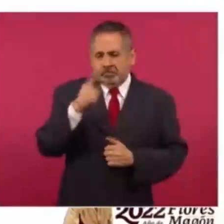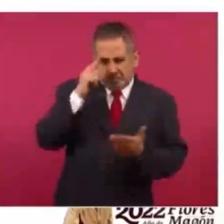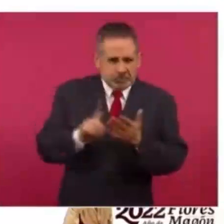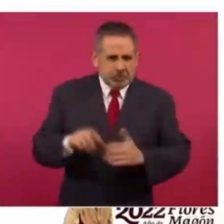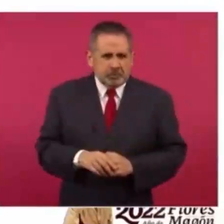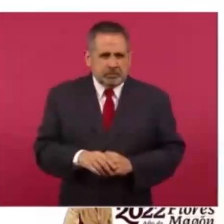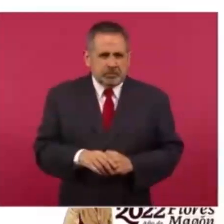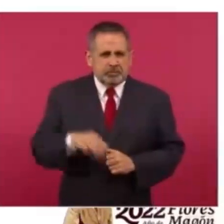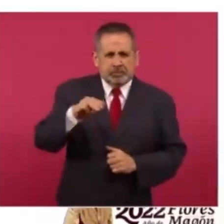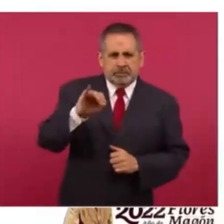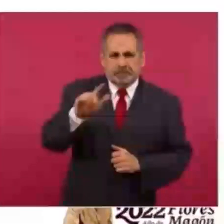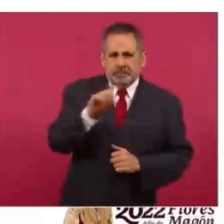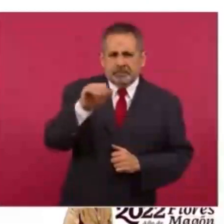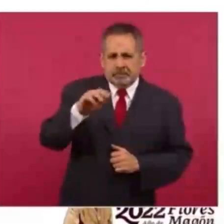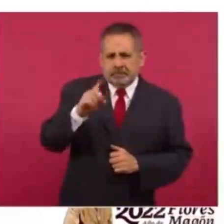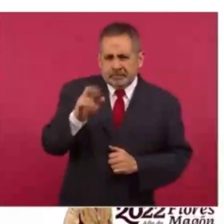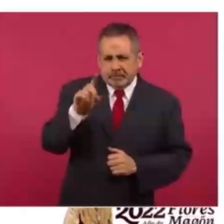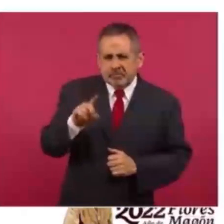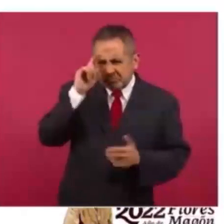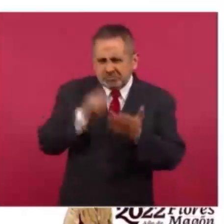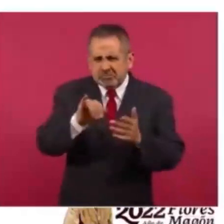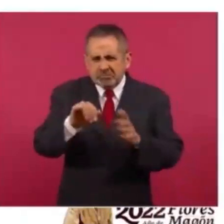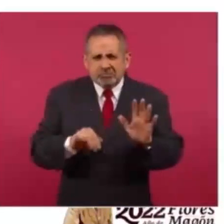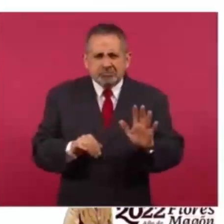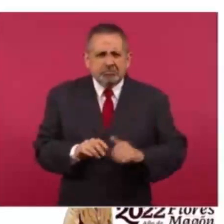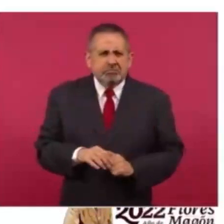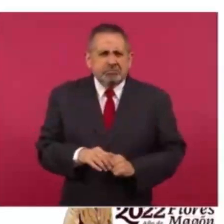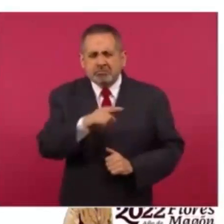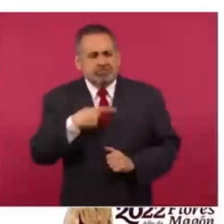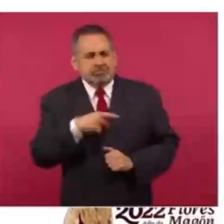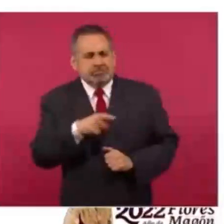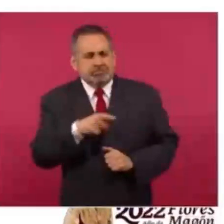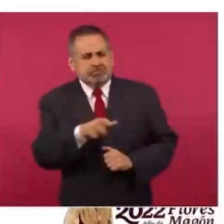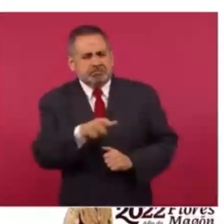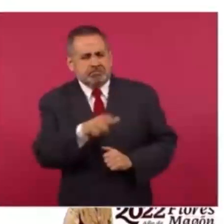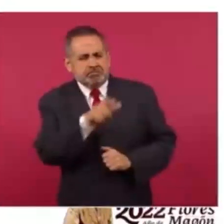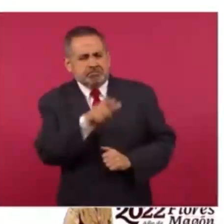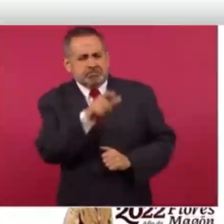Miguel Enrique de la Madrid, sí. Es un personaje.